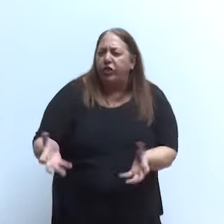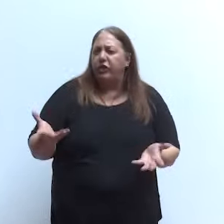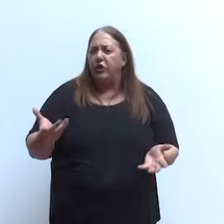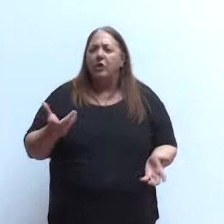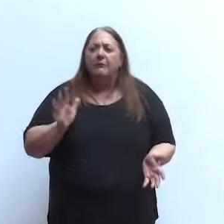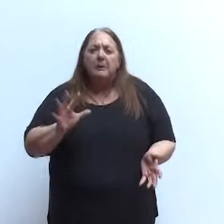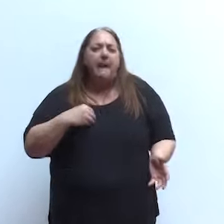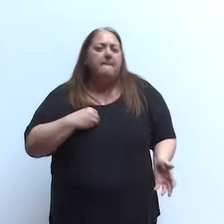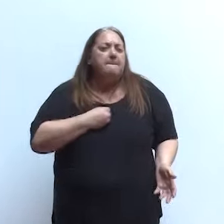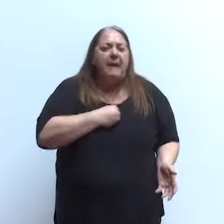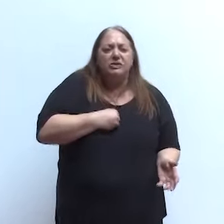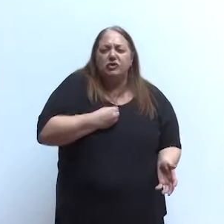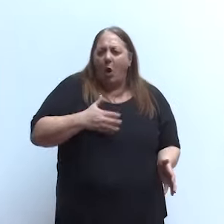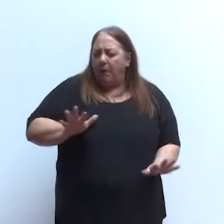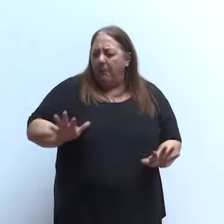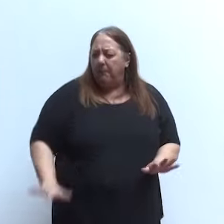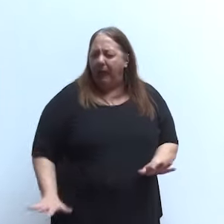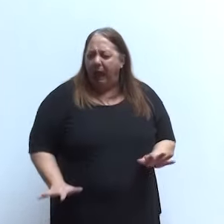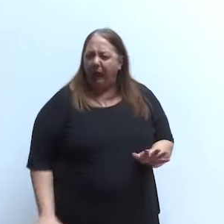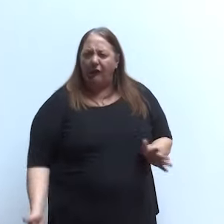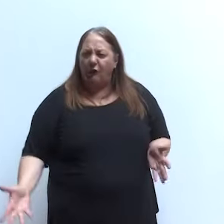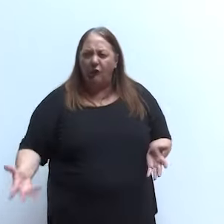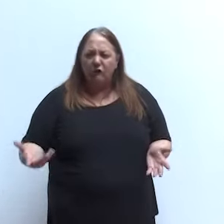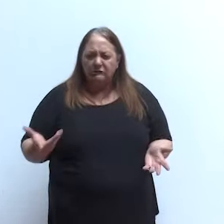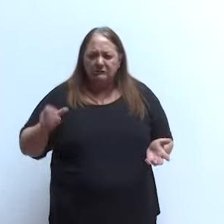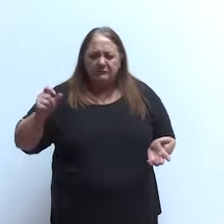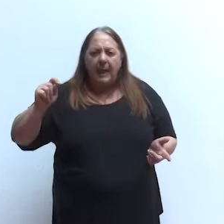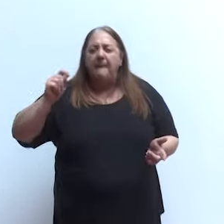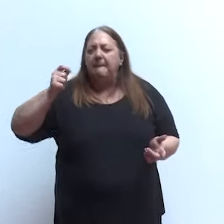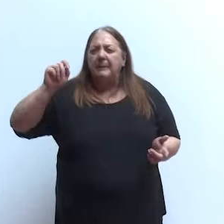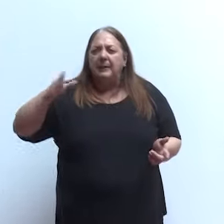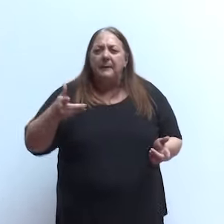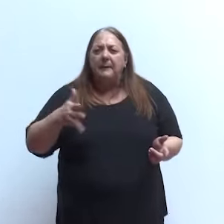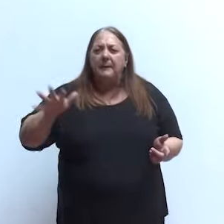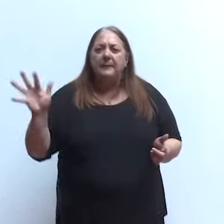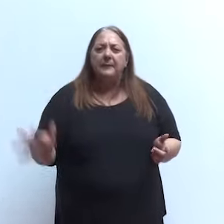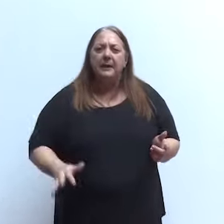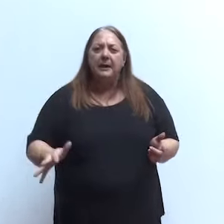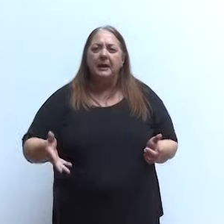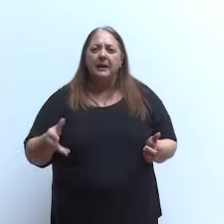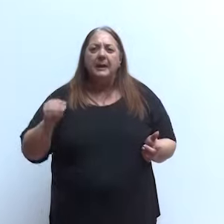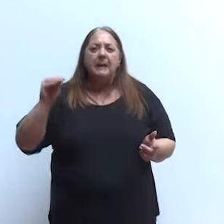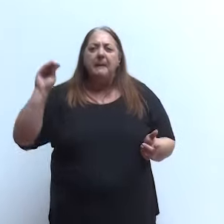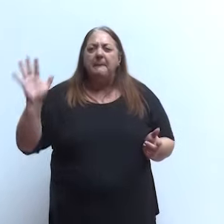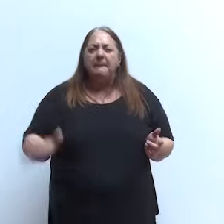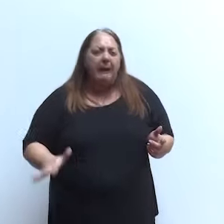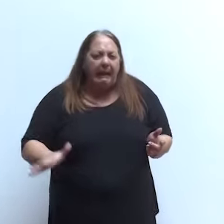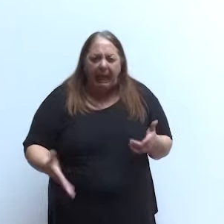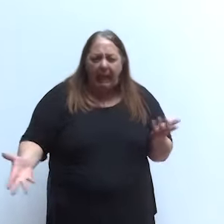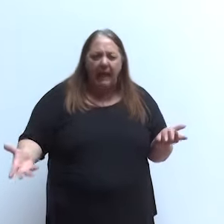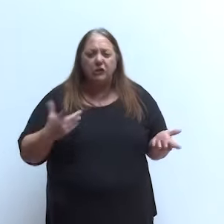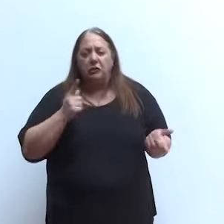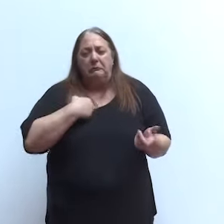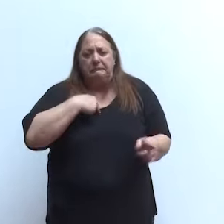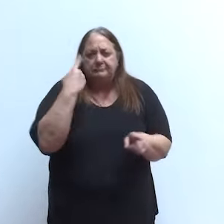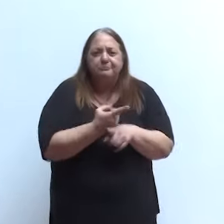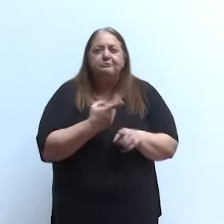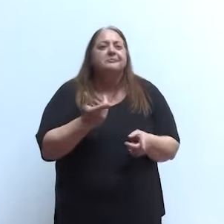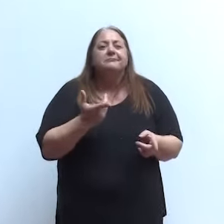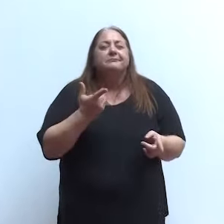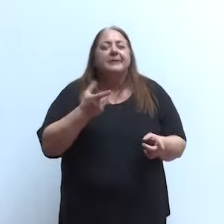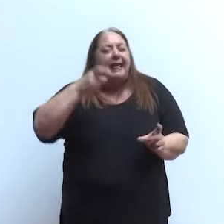en el tiempo que no podemos que no se pueden Desactivar no porque nos hemos ido desenganchado de las experiencias de experiencias